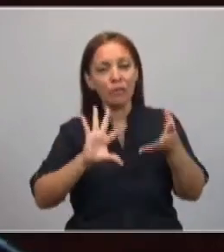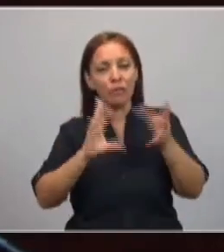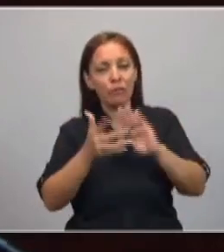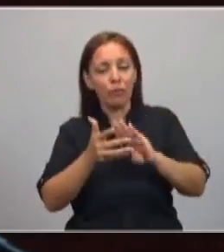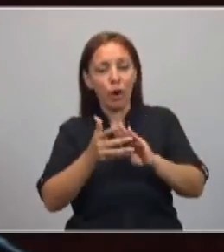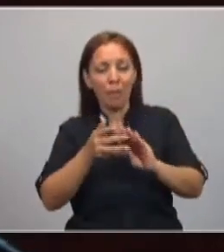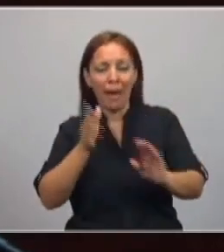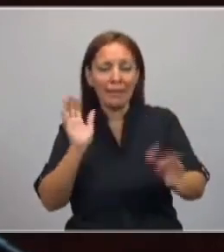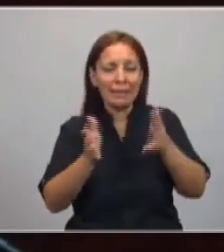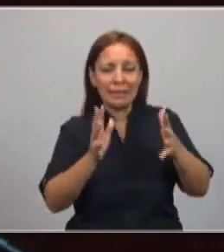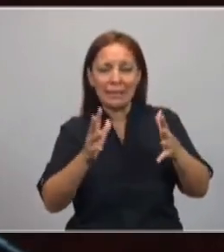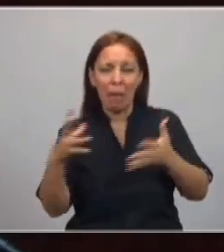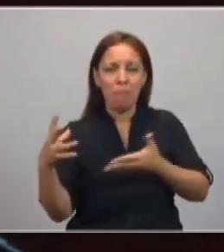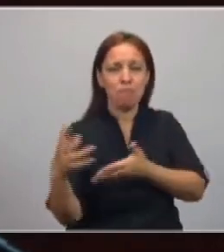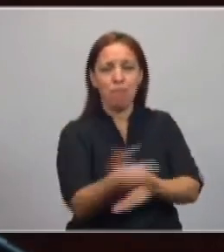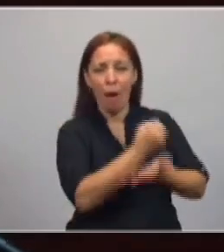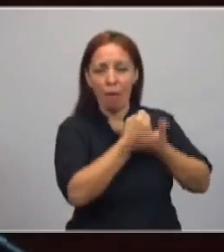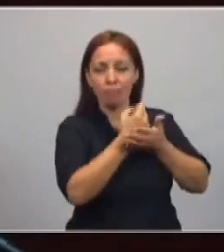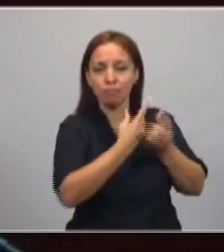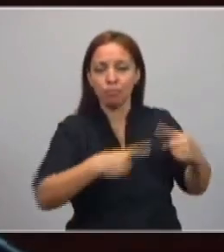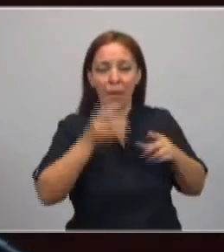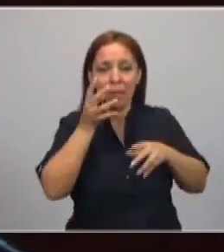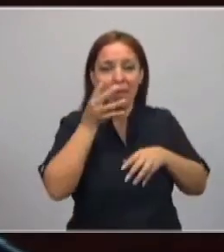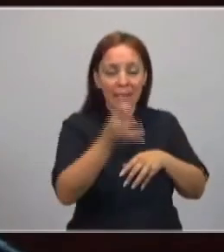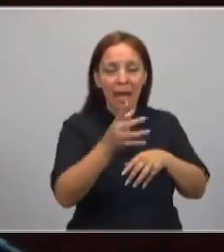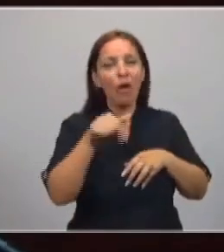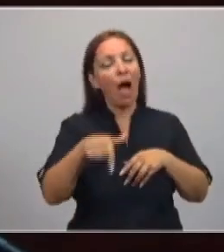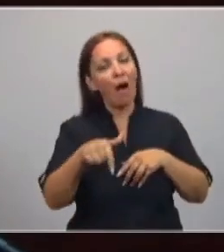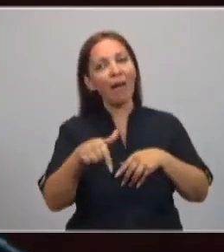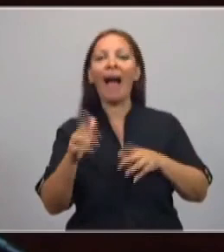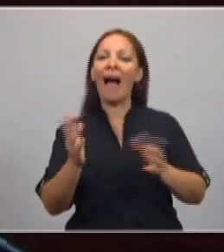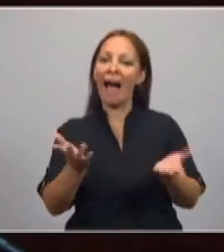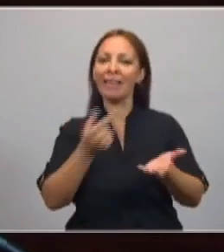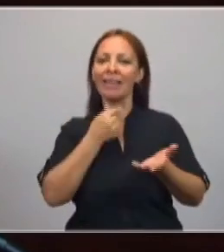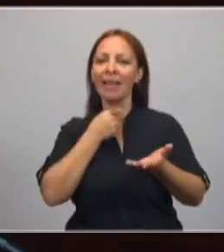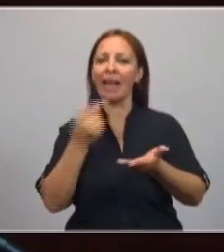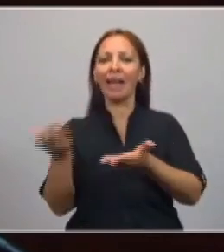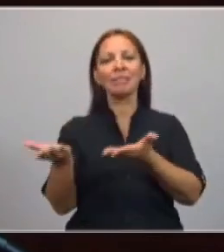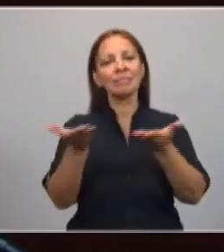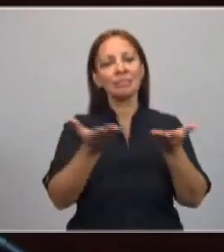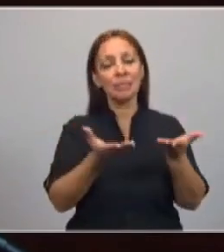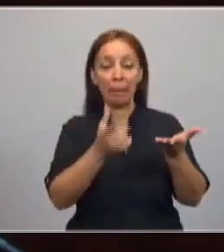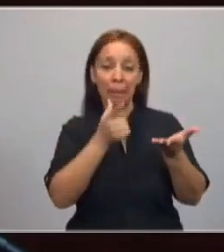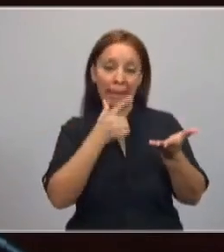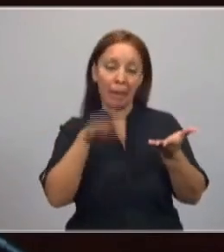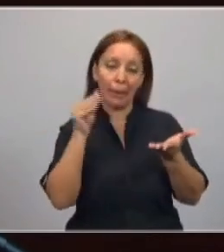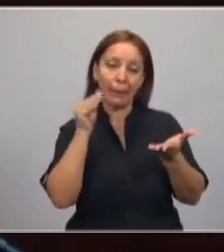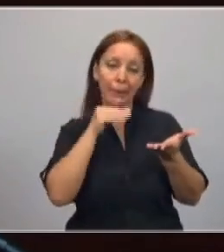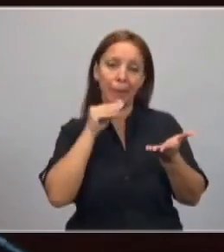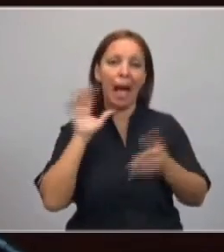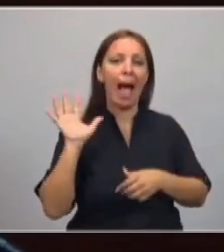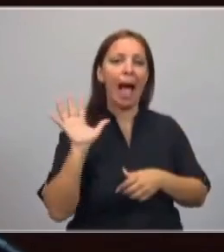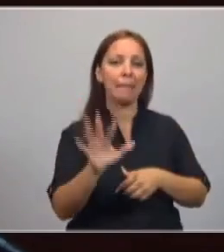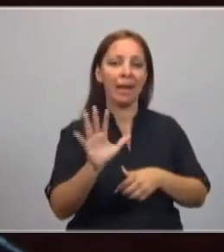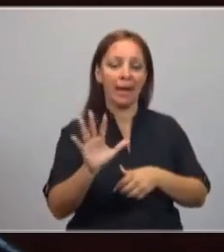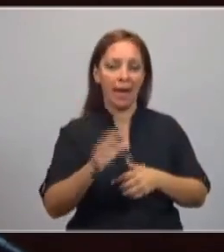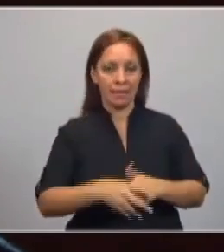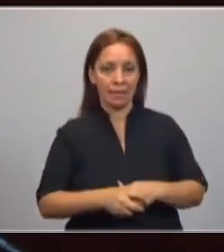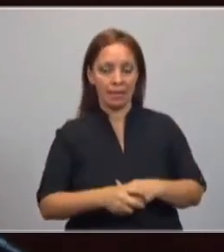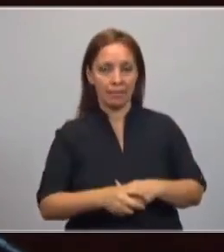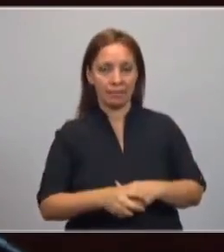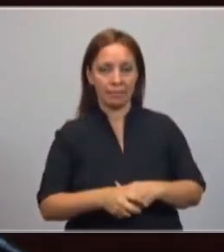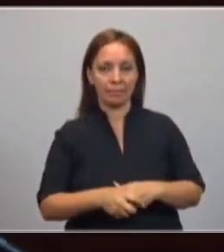salvaje, ahora se nos lanza una invitación que se parece más a una amenaza o una imposición que un